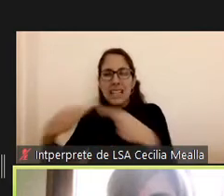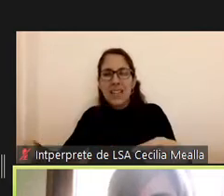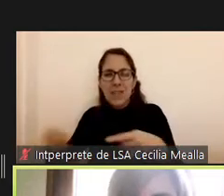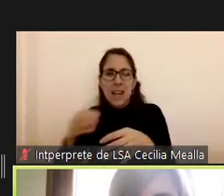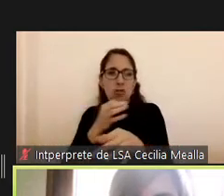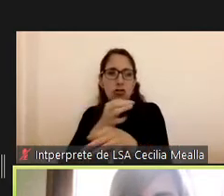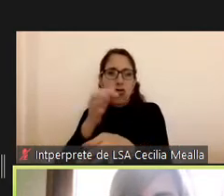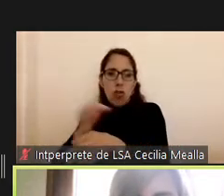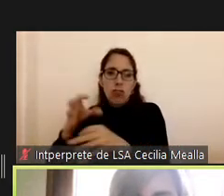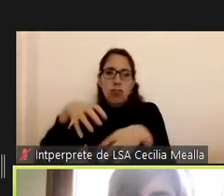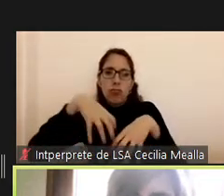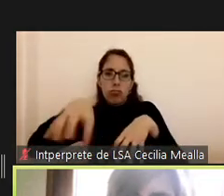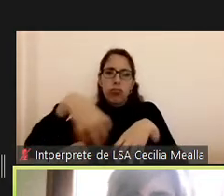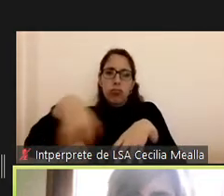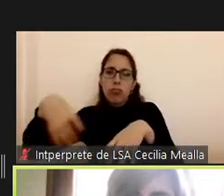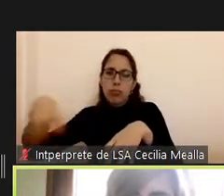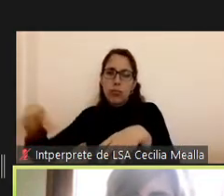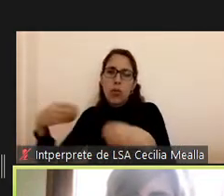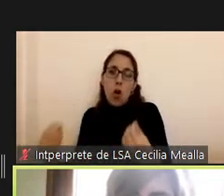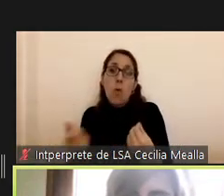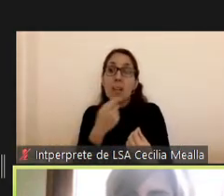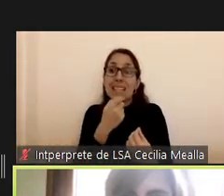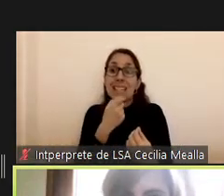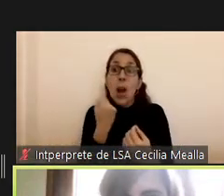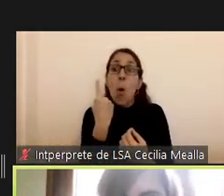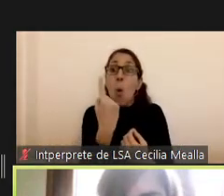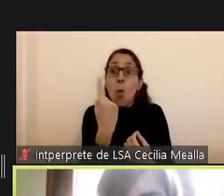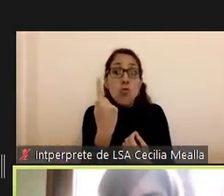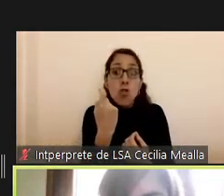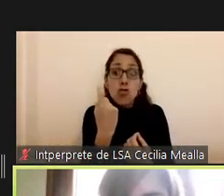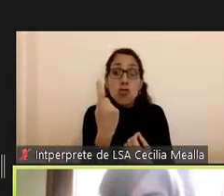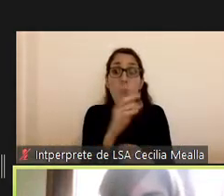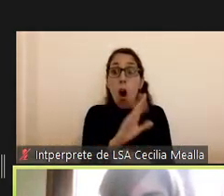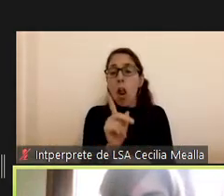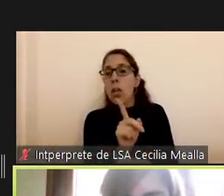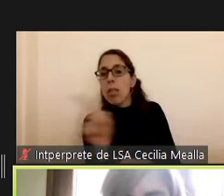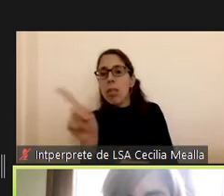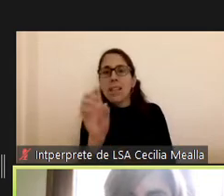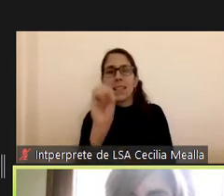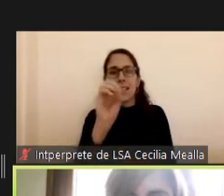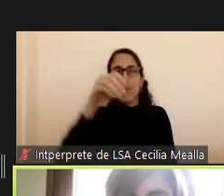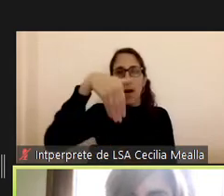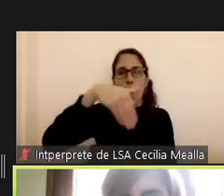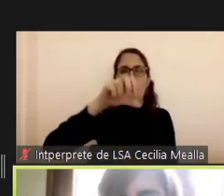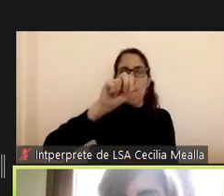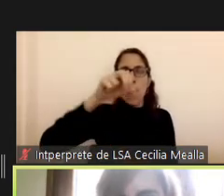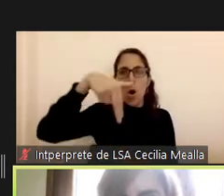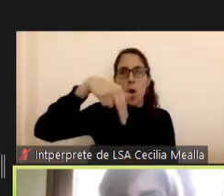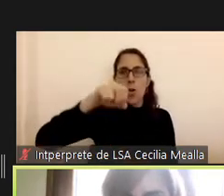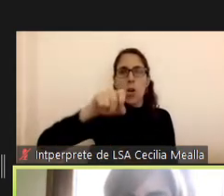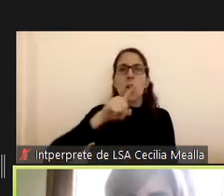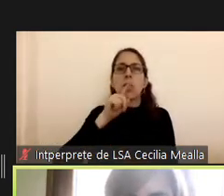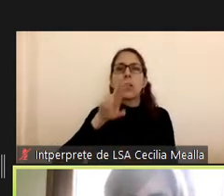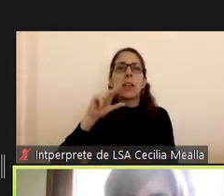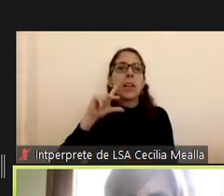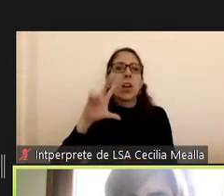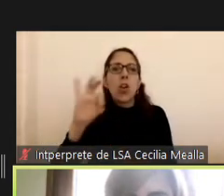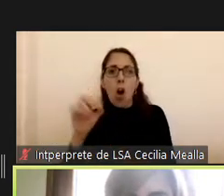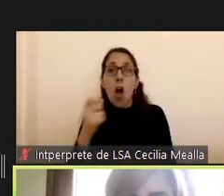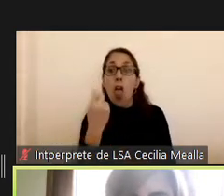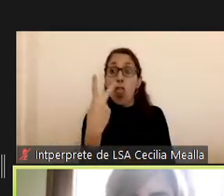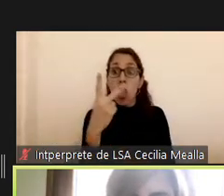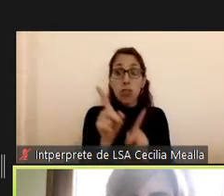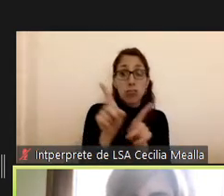flagelos, ¿sí? Si hay uno solo de un solo lado, entonces es monótrico, ¿sí? Anfítrico si hay uno de cada